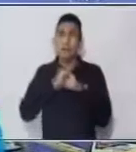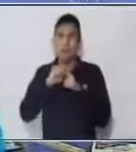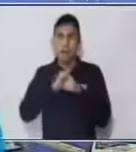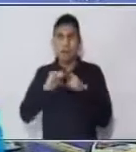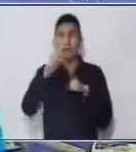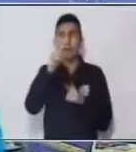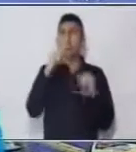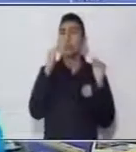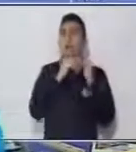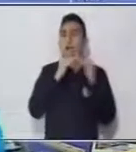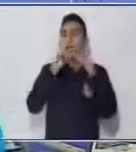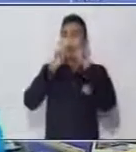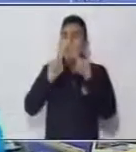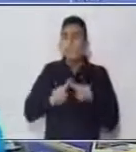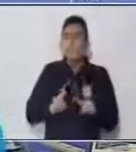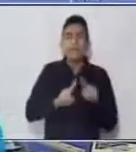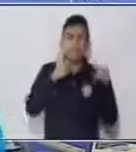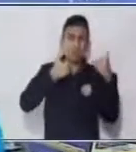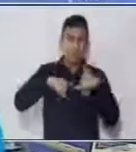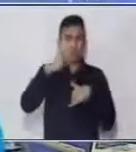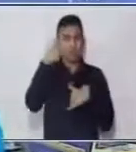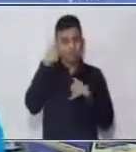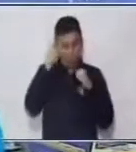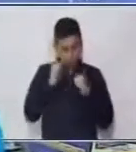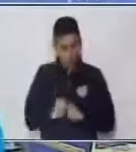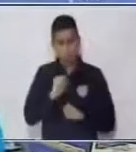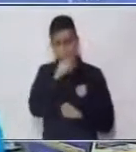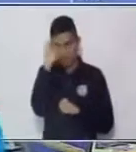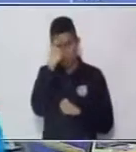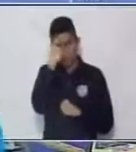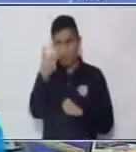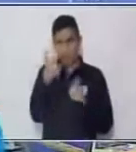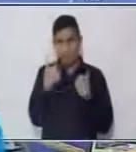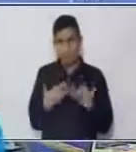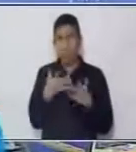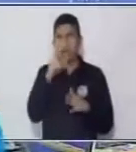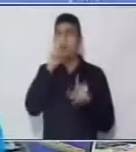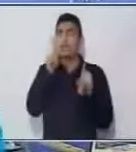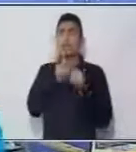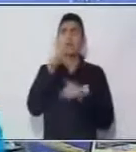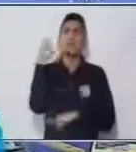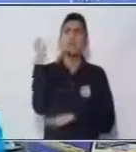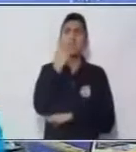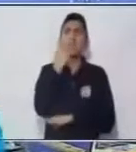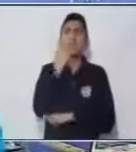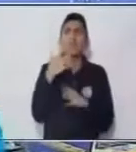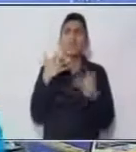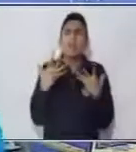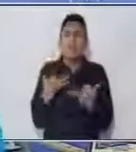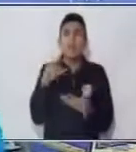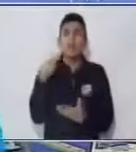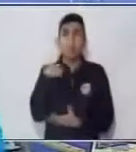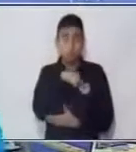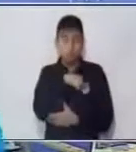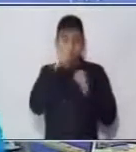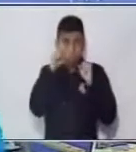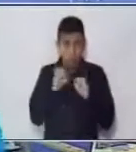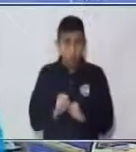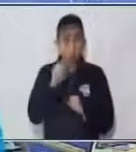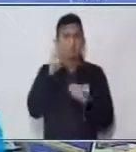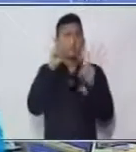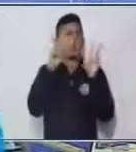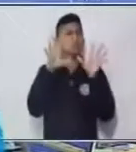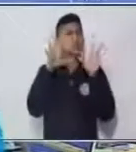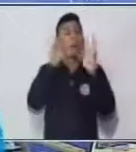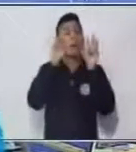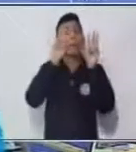Diferentes opciones para poder trabajar Es muy importante que nosotros tratemos que el área